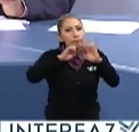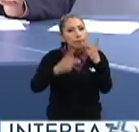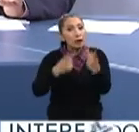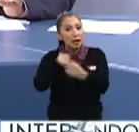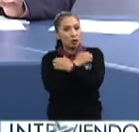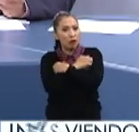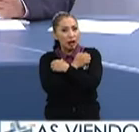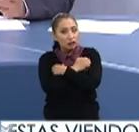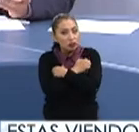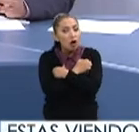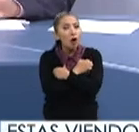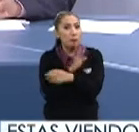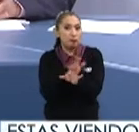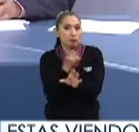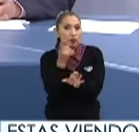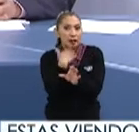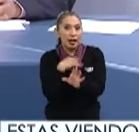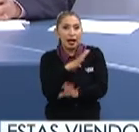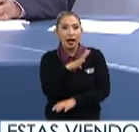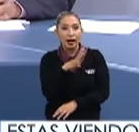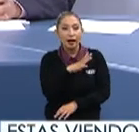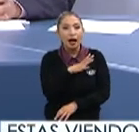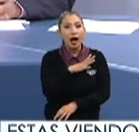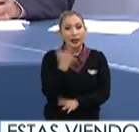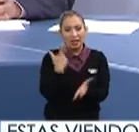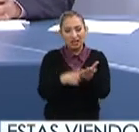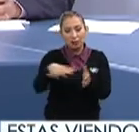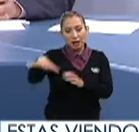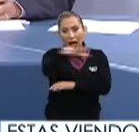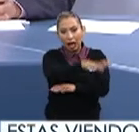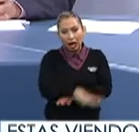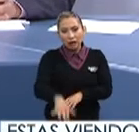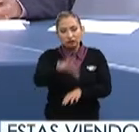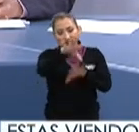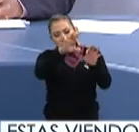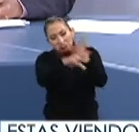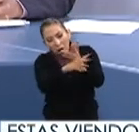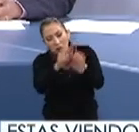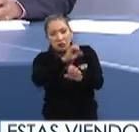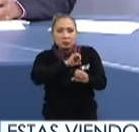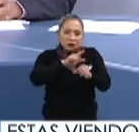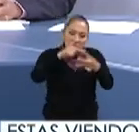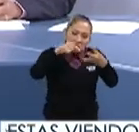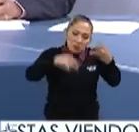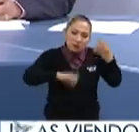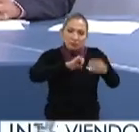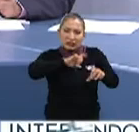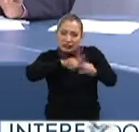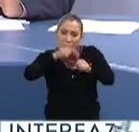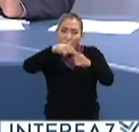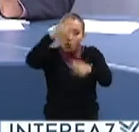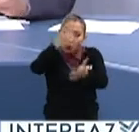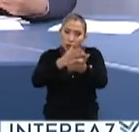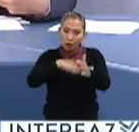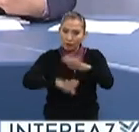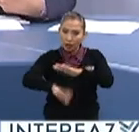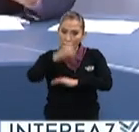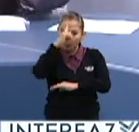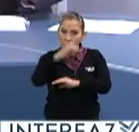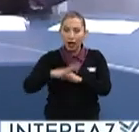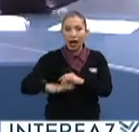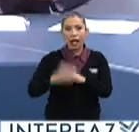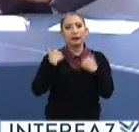periodistas educativos, porque existe dentro de este sector elementos especializados, elementos que son básicos